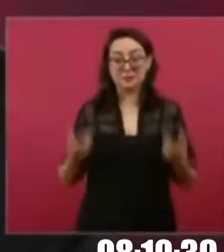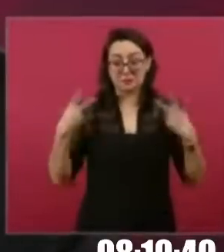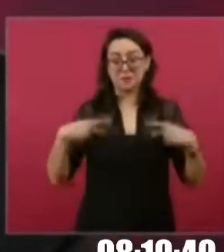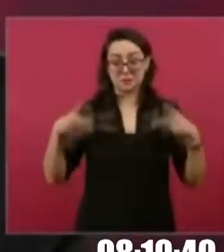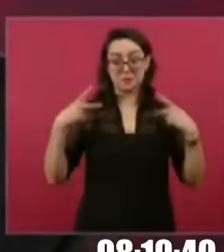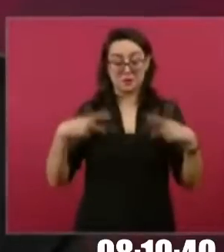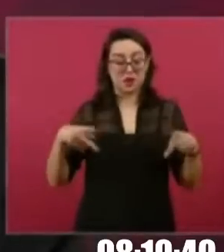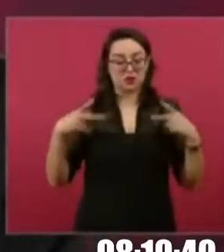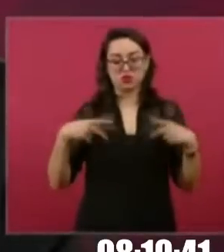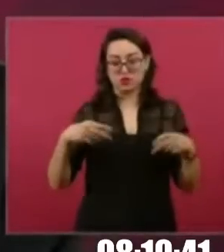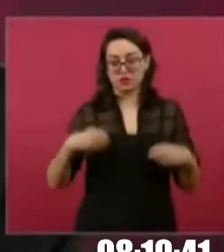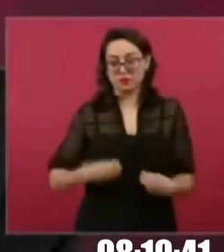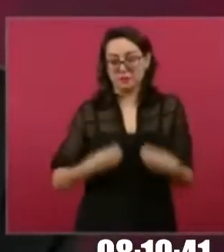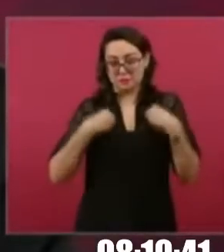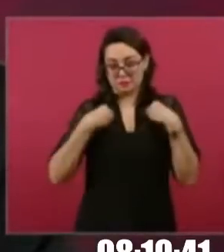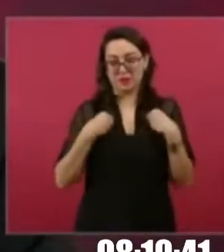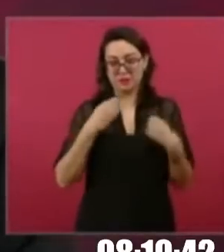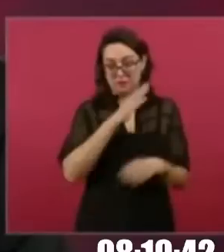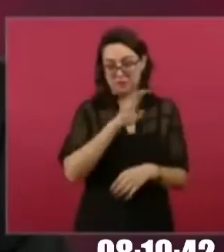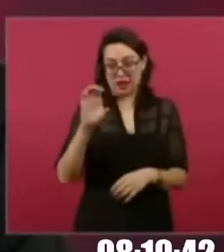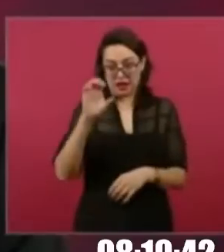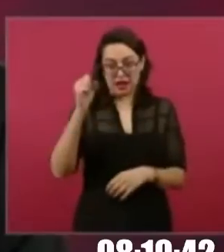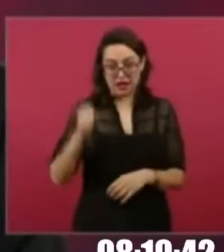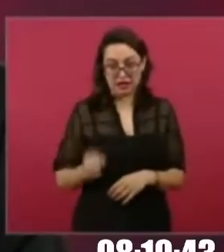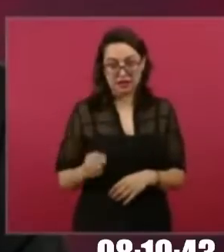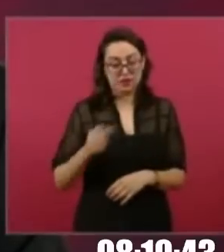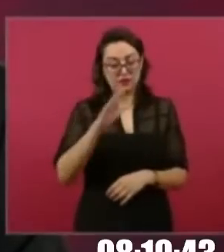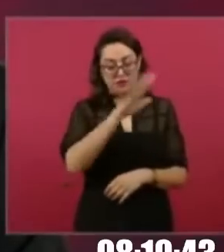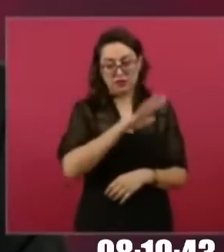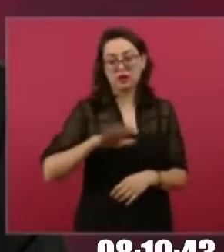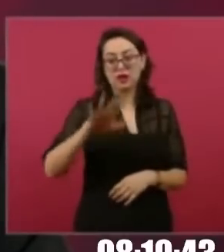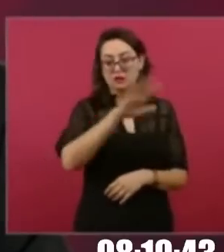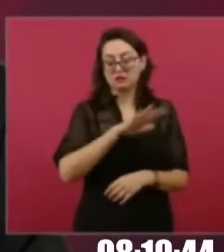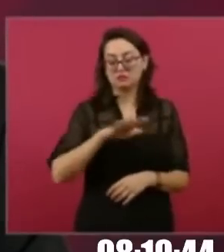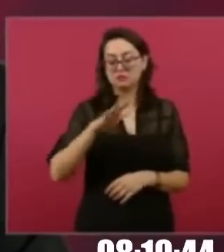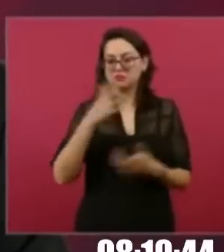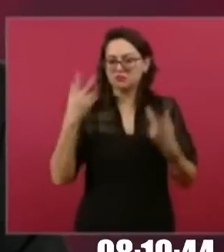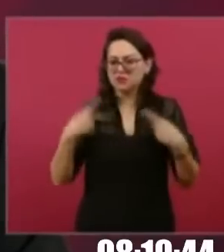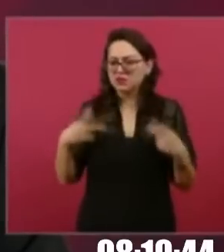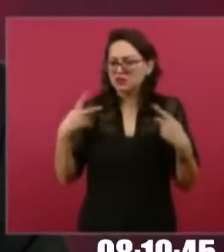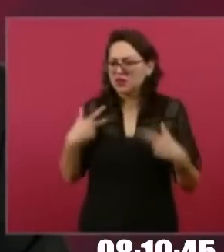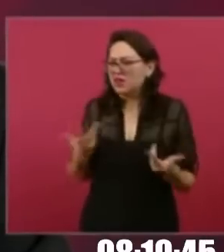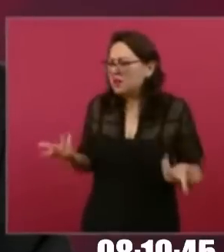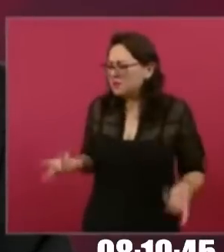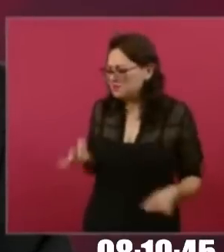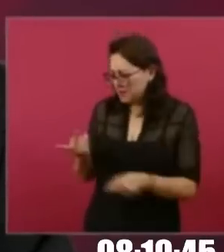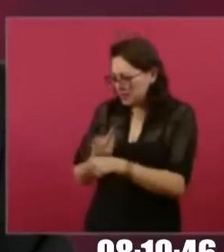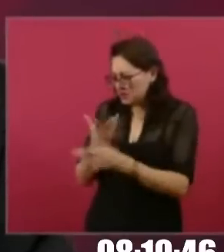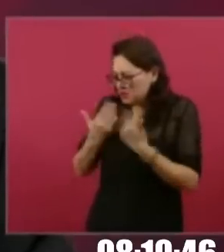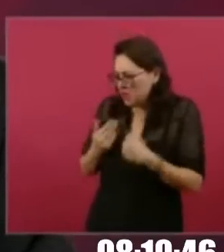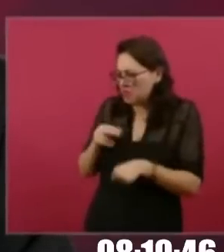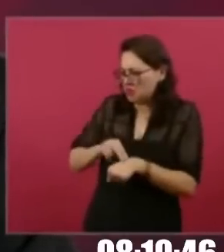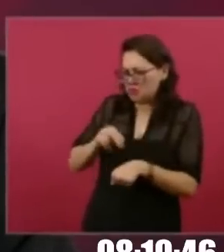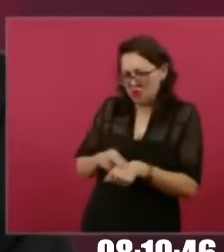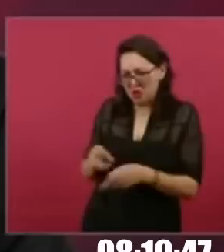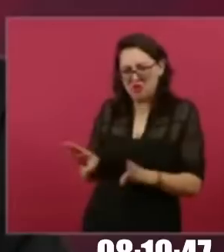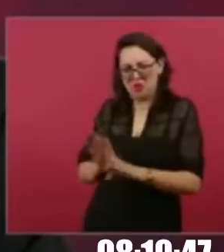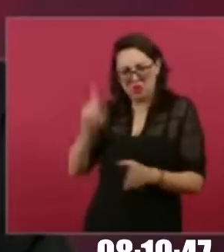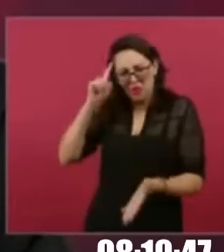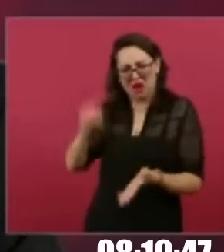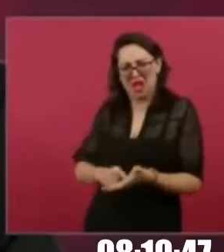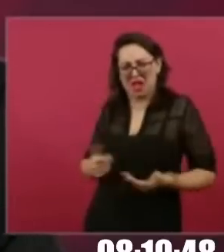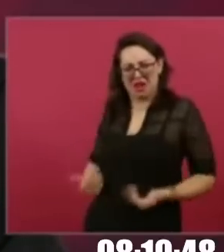a los especialistas que ocupamos allá en el norte de Baja California Sur batallamos mucho sin embargo Josué